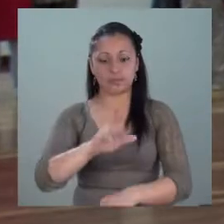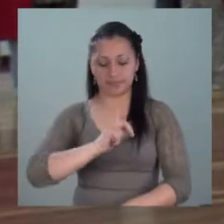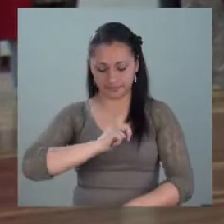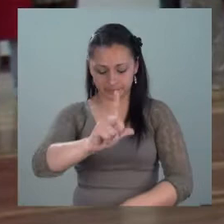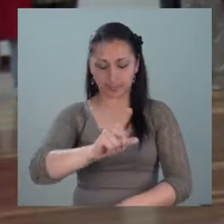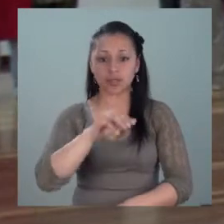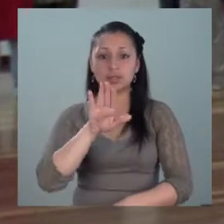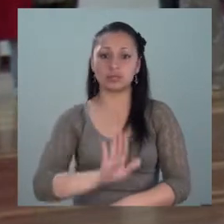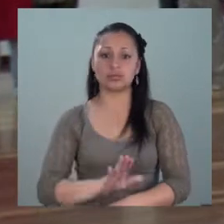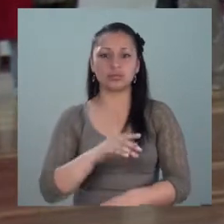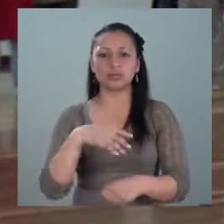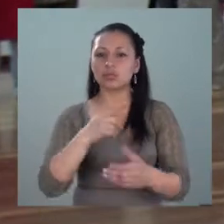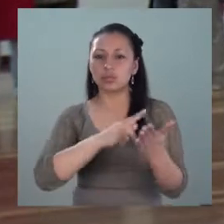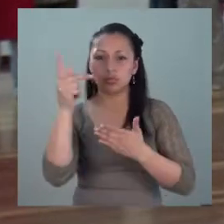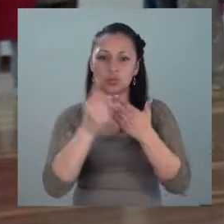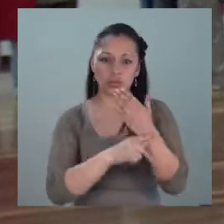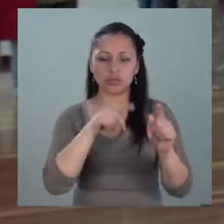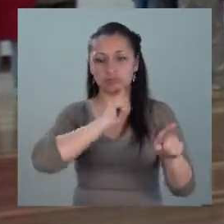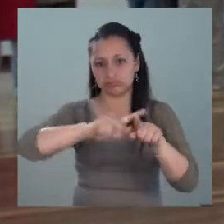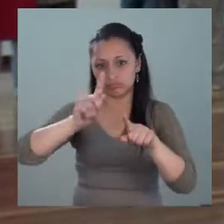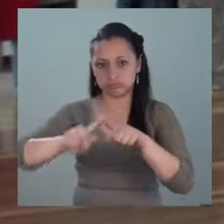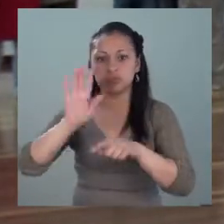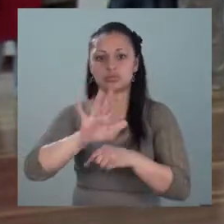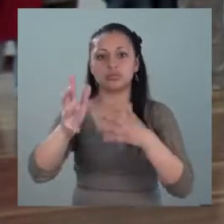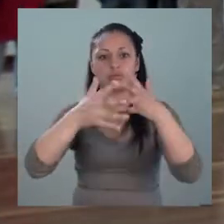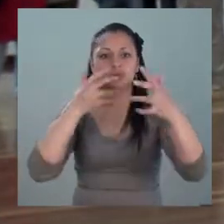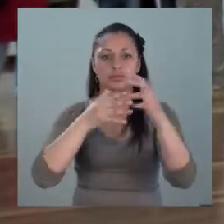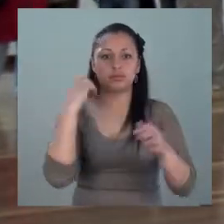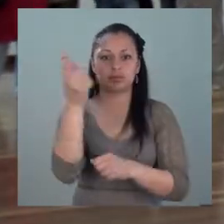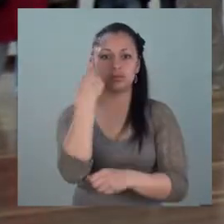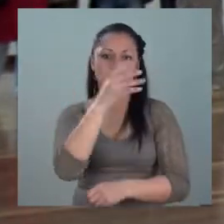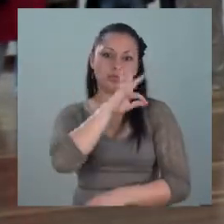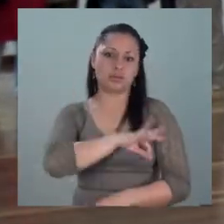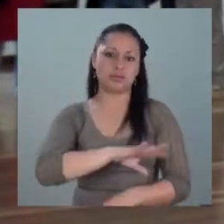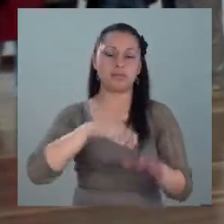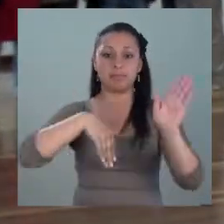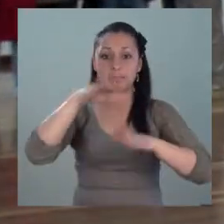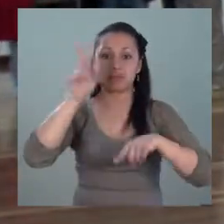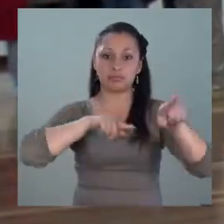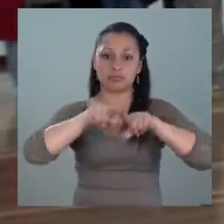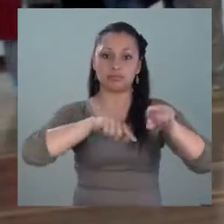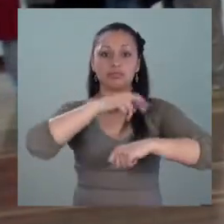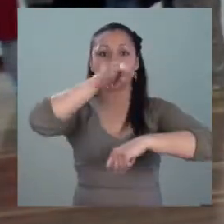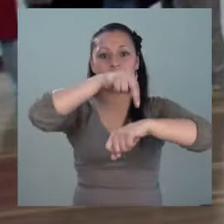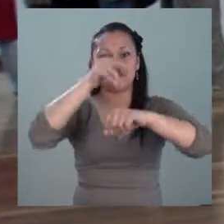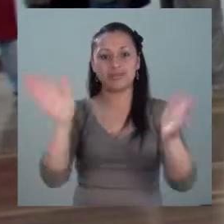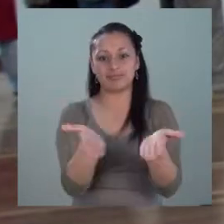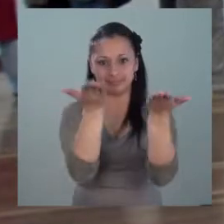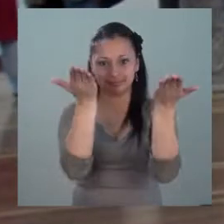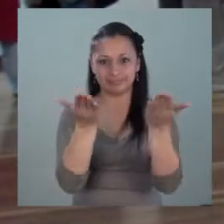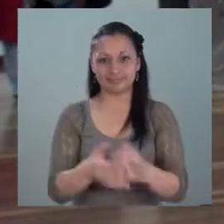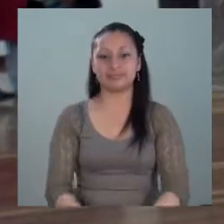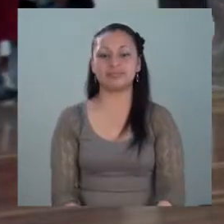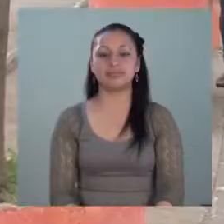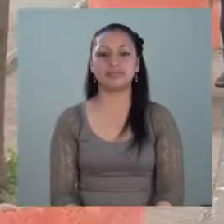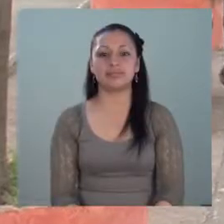Nariño lidera a nivel nacional la aprobación de proyectos en el nuevo Sistema General de Regalías. Más competitividad por un Nariño